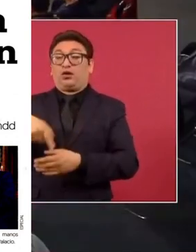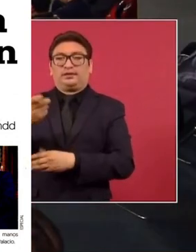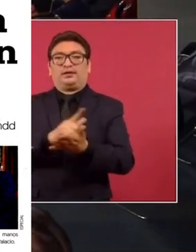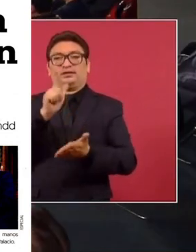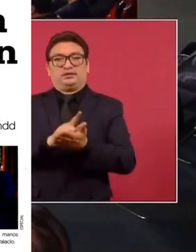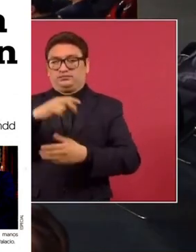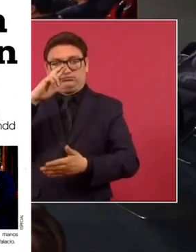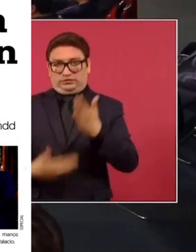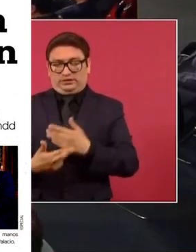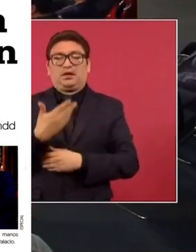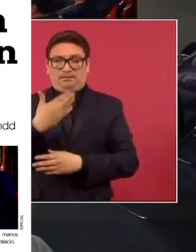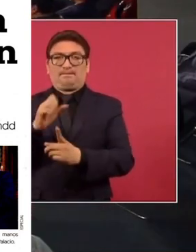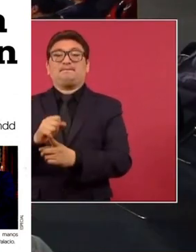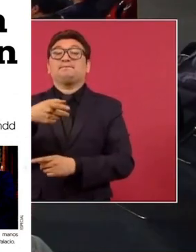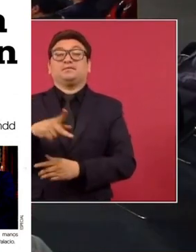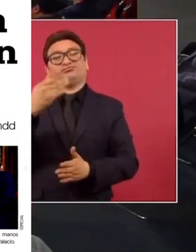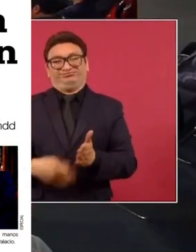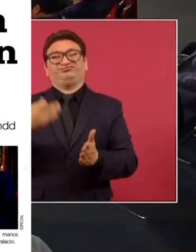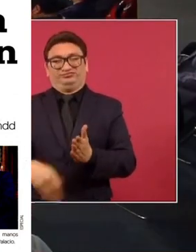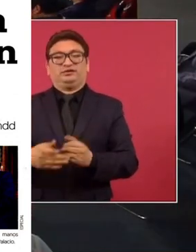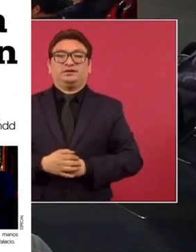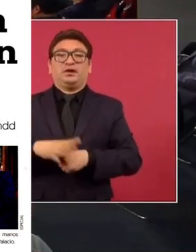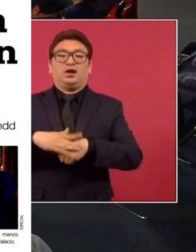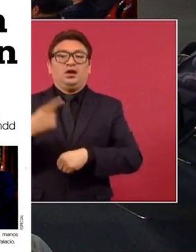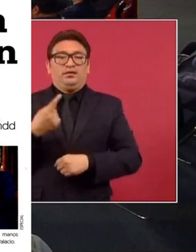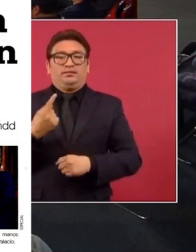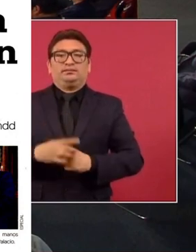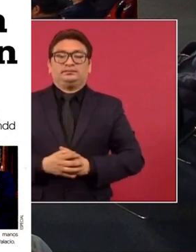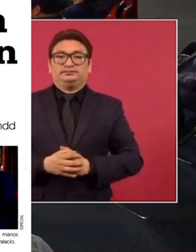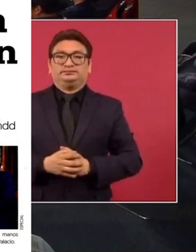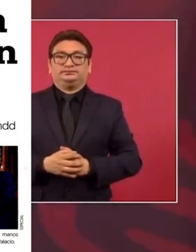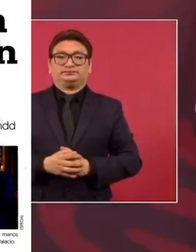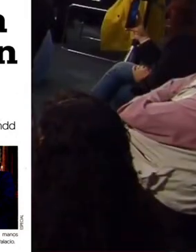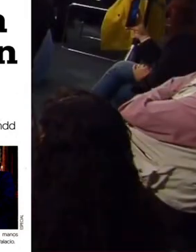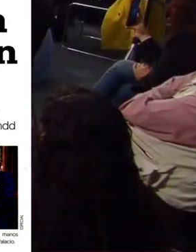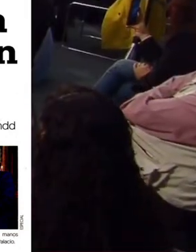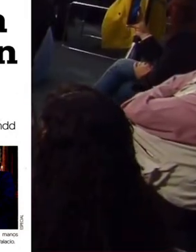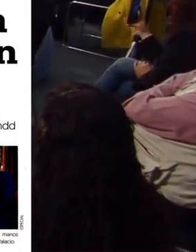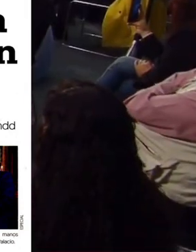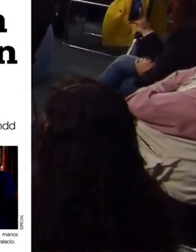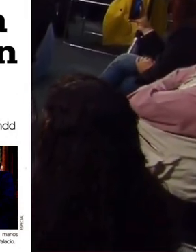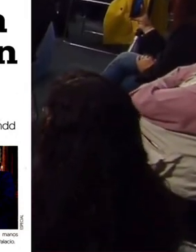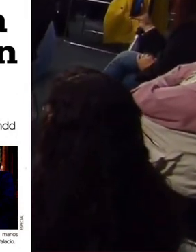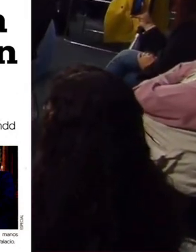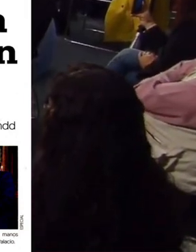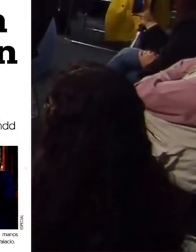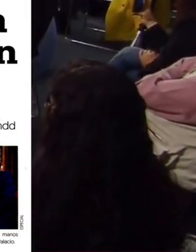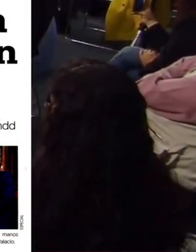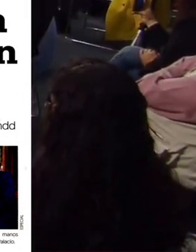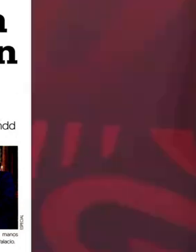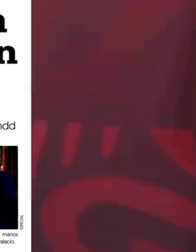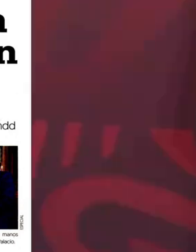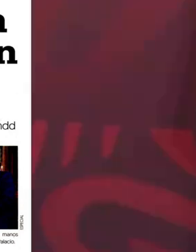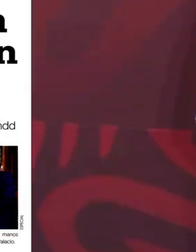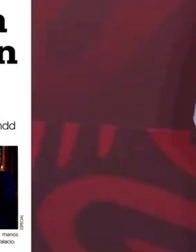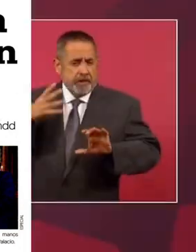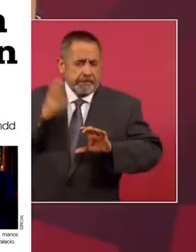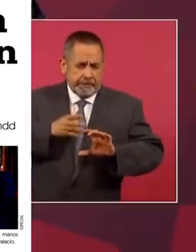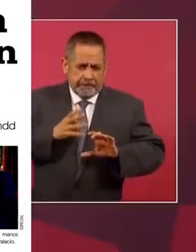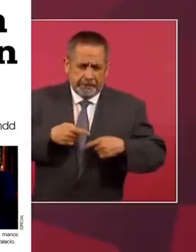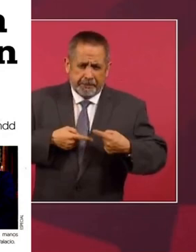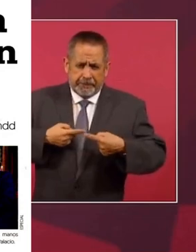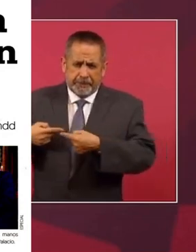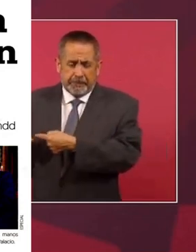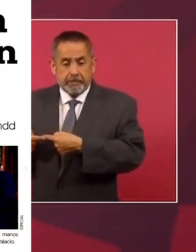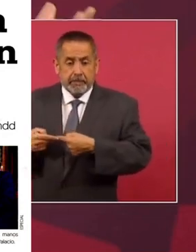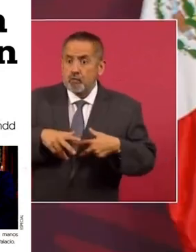autoabasto, pero no es suficiente, porque dejaron muy mal. Bueno, después de que se inunda Tabasco, emite un decreto,